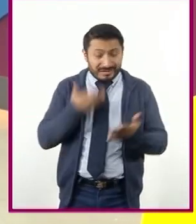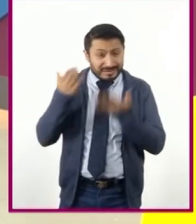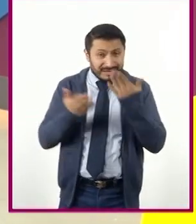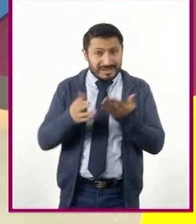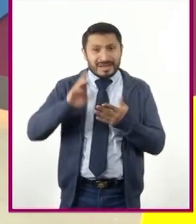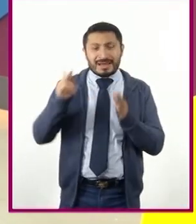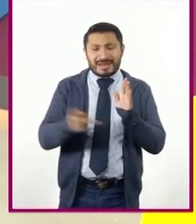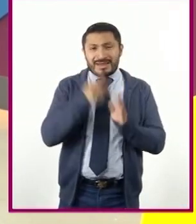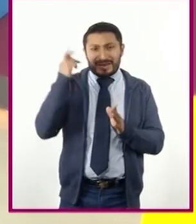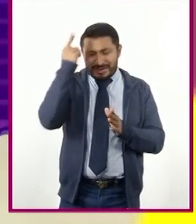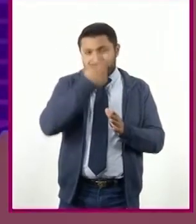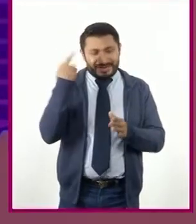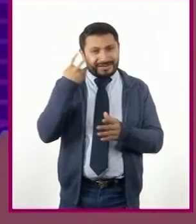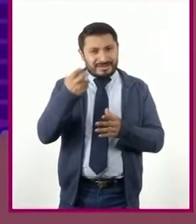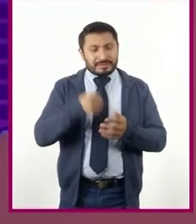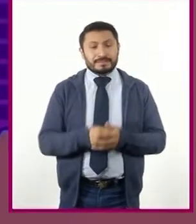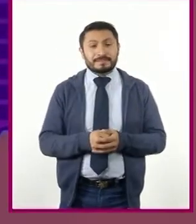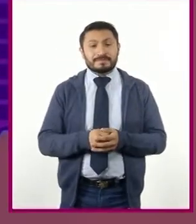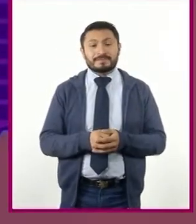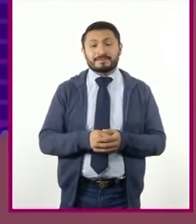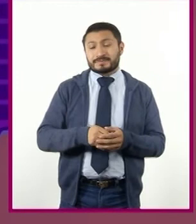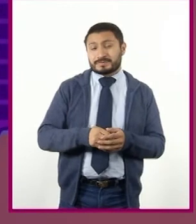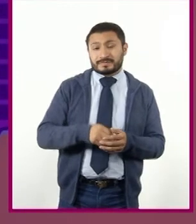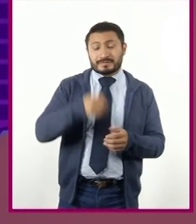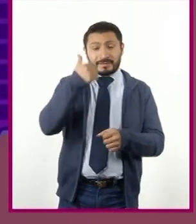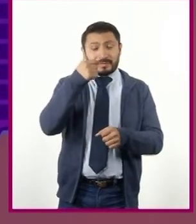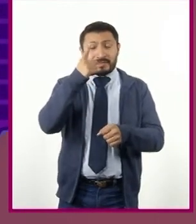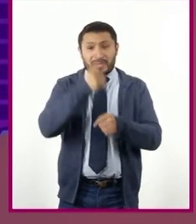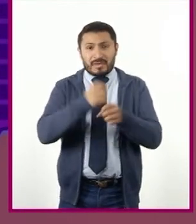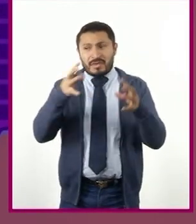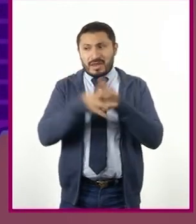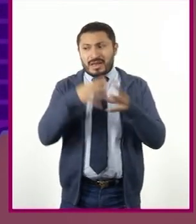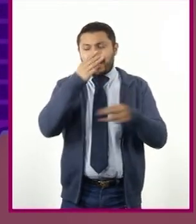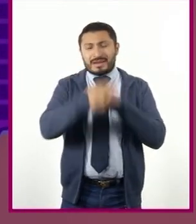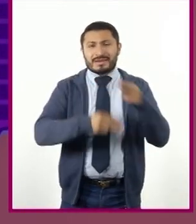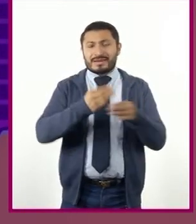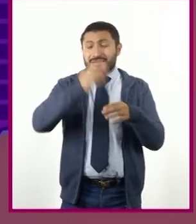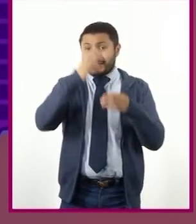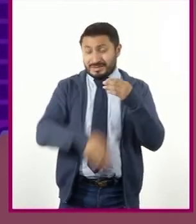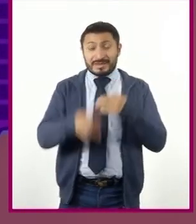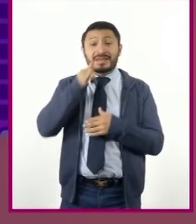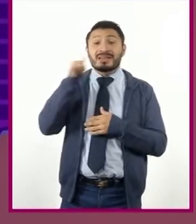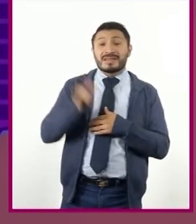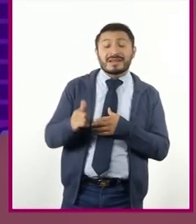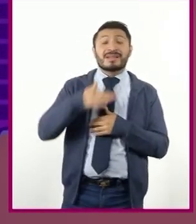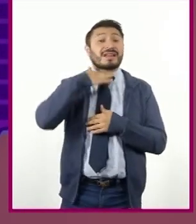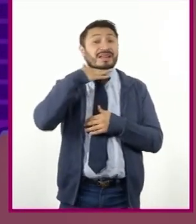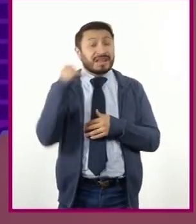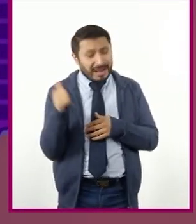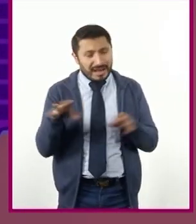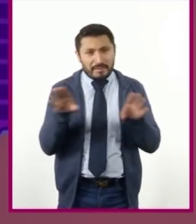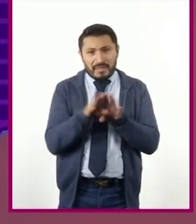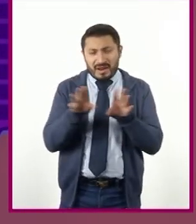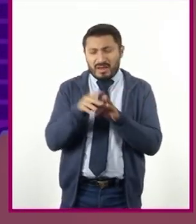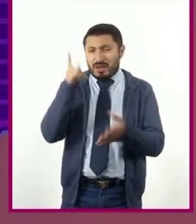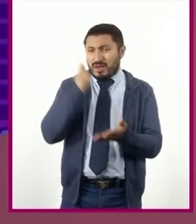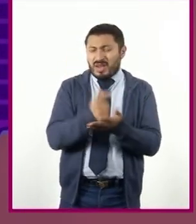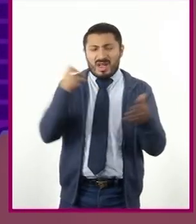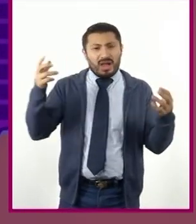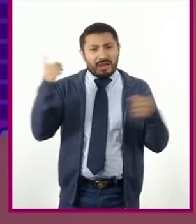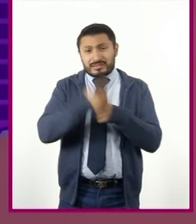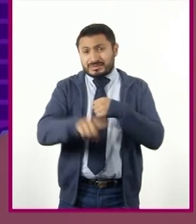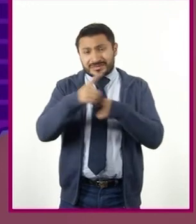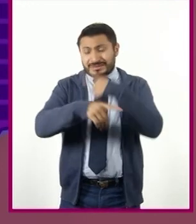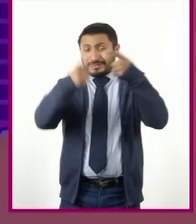lo estudiado hoy. Al término de la Primera Guerra Mundial, Italia y Alemania terminaron con graves daños